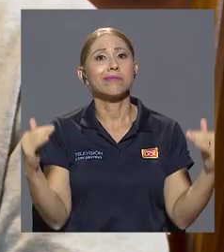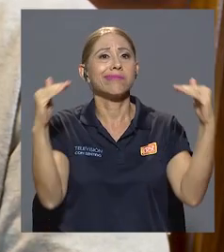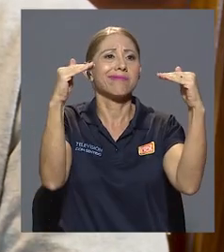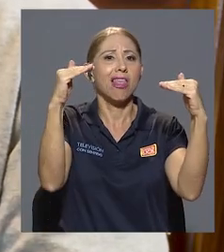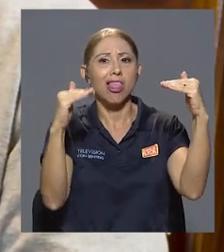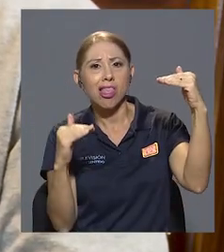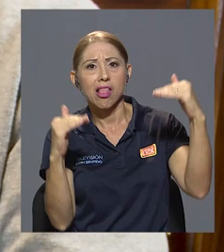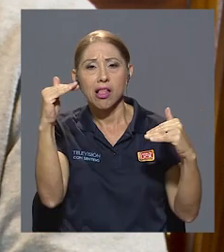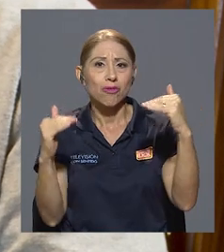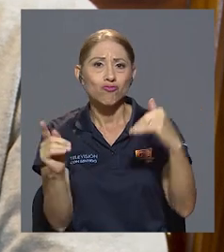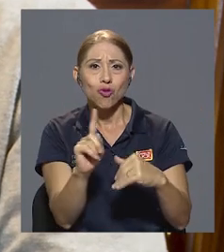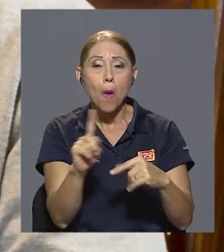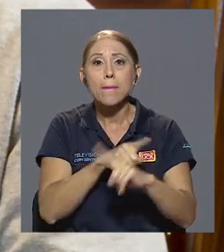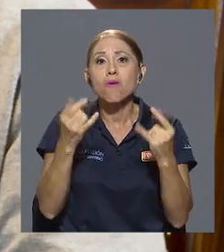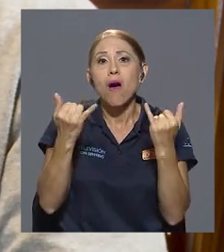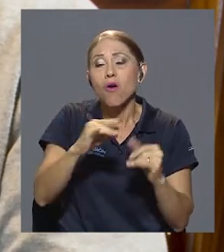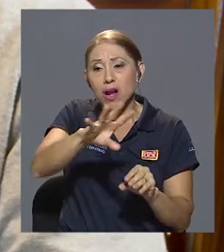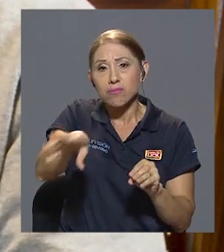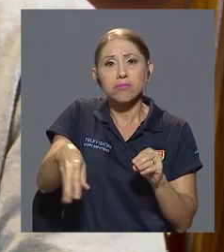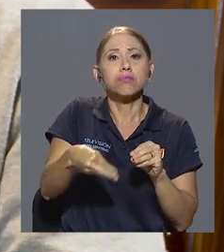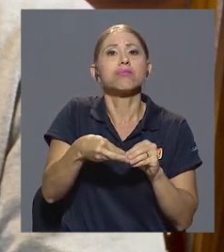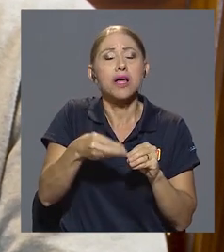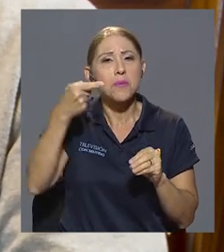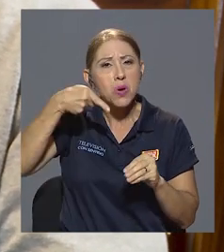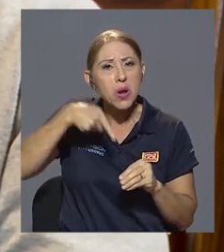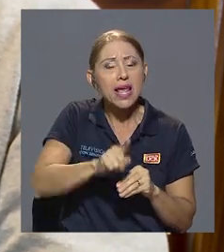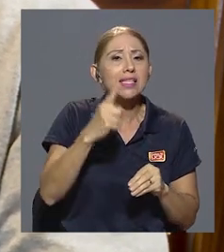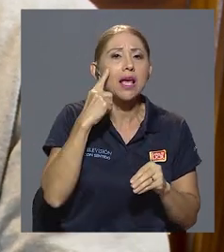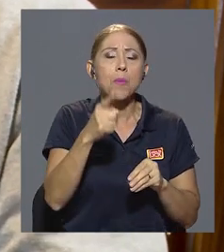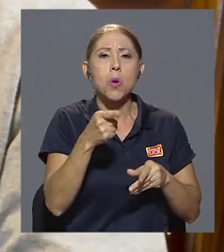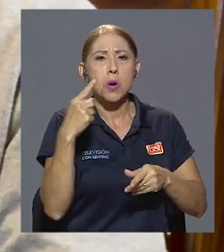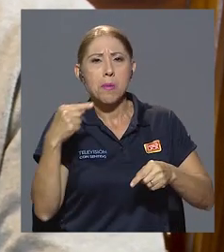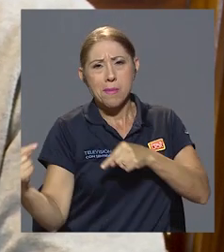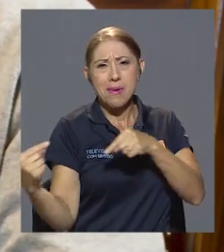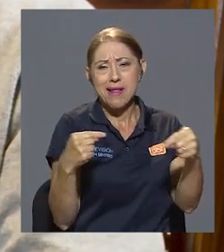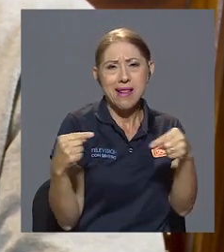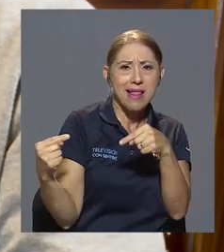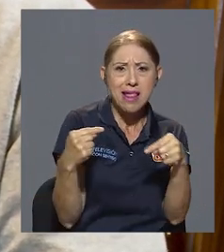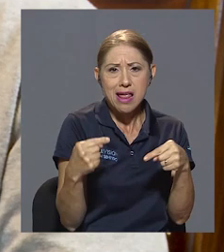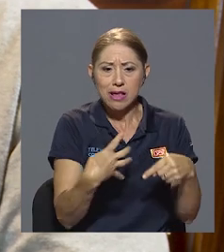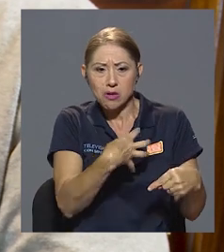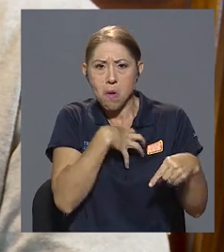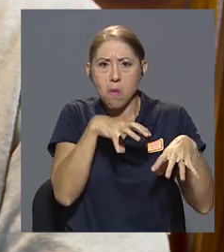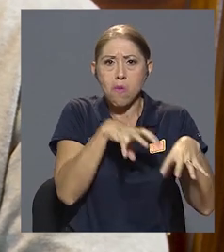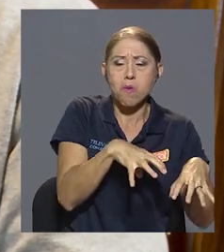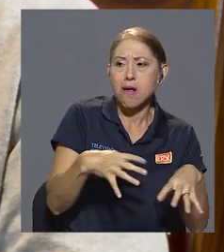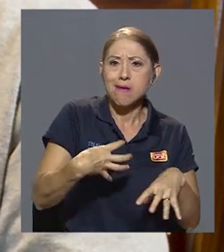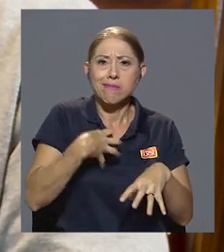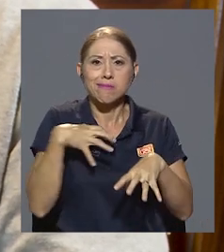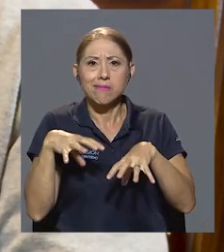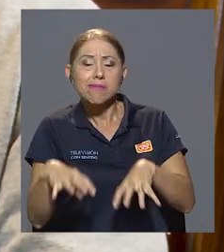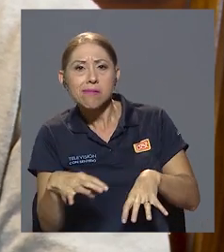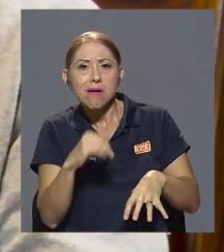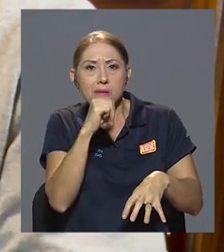a la violencia generada por disputas territoriales en torno a sustancias ilícitas por una